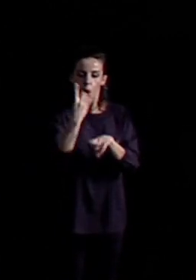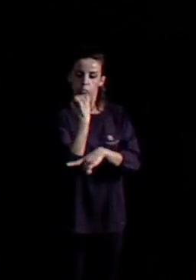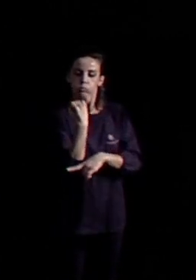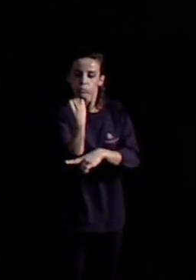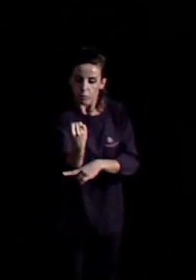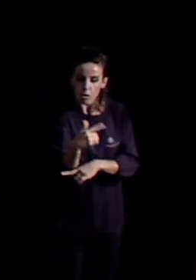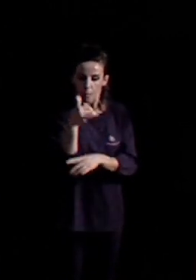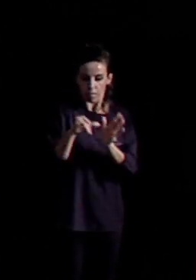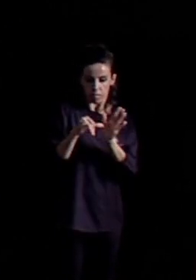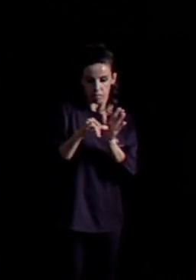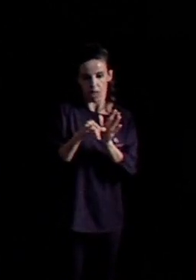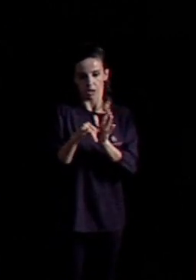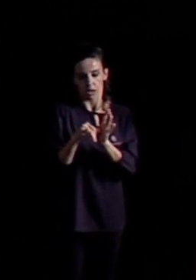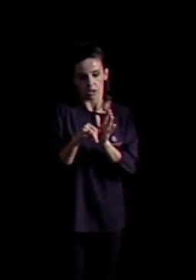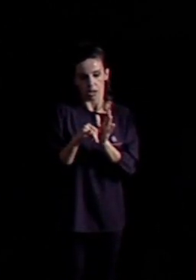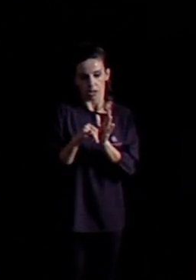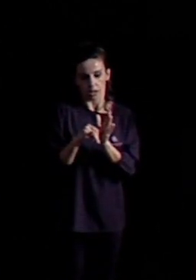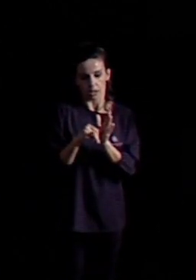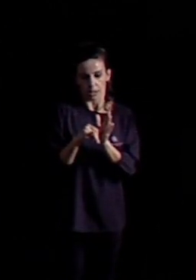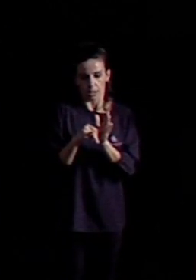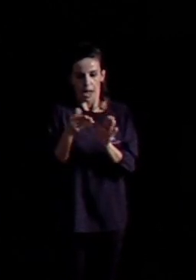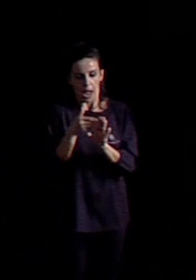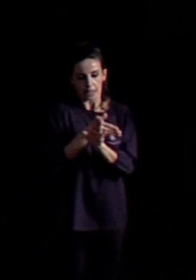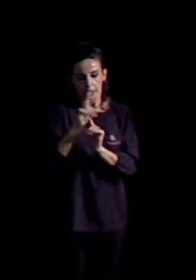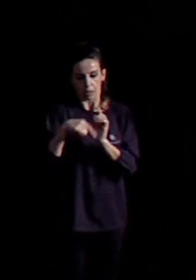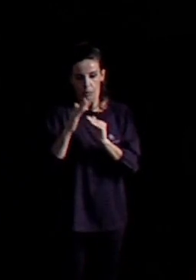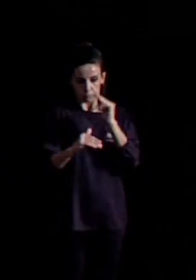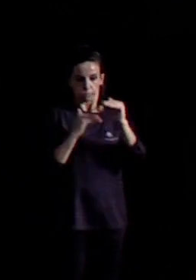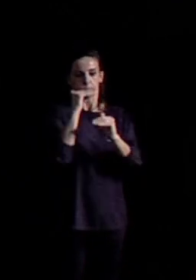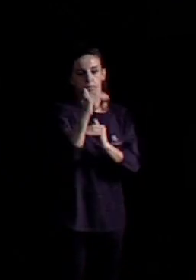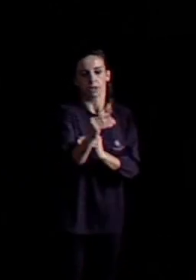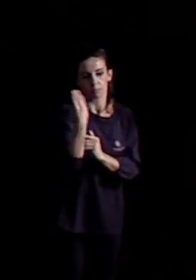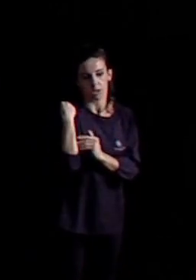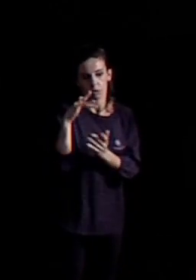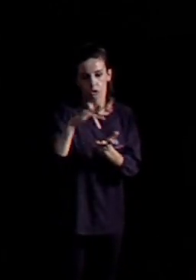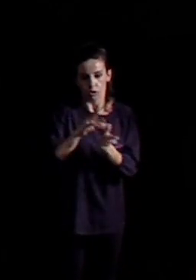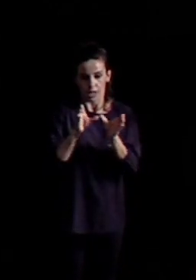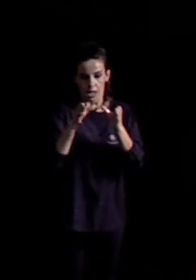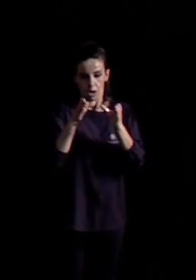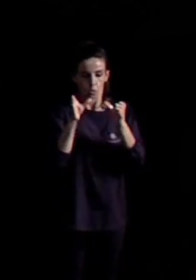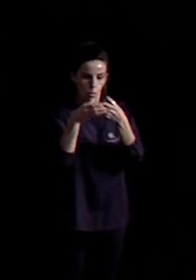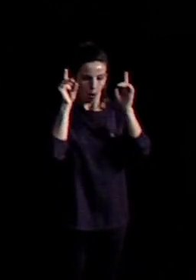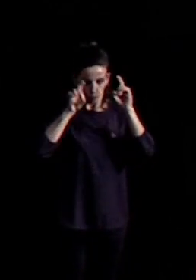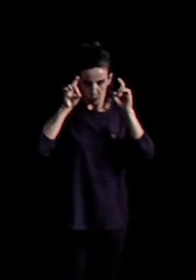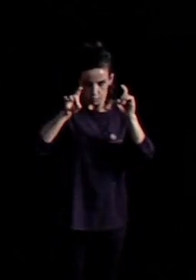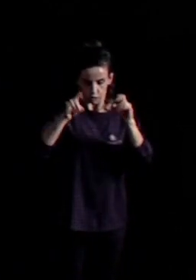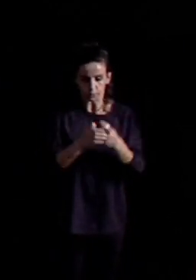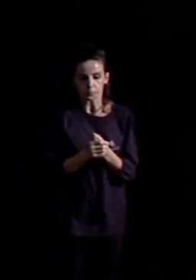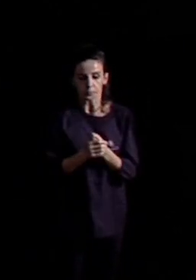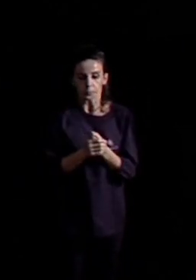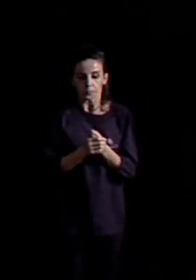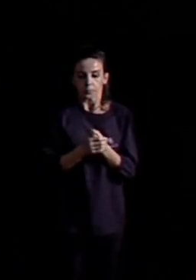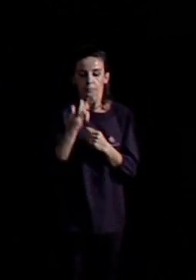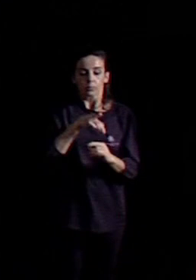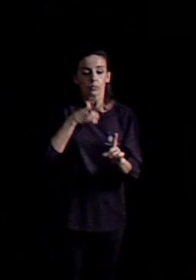cercano antes de subir al siguiente escalón, que sería ya el cuadro educativo, ¿no? Utilizar